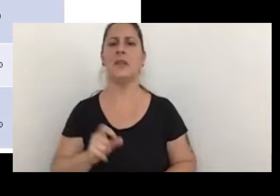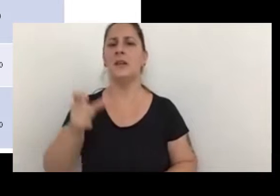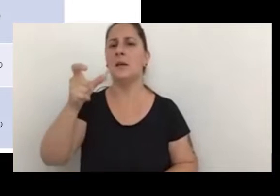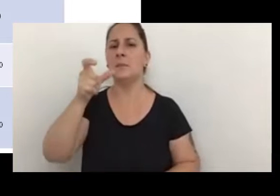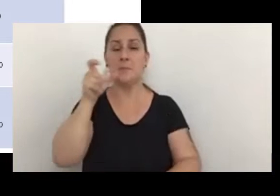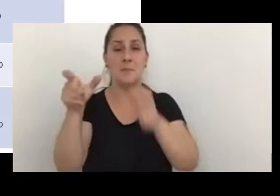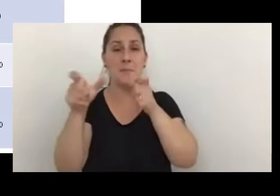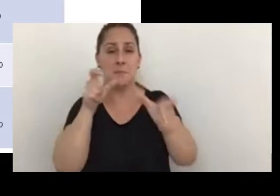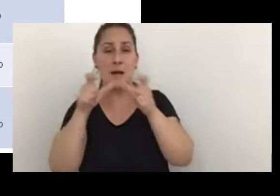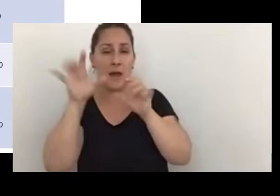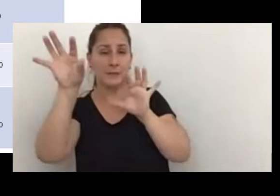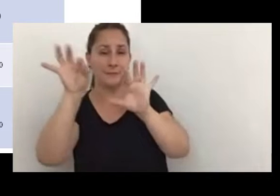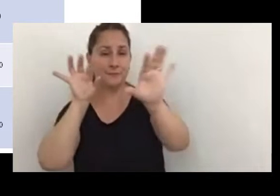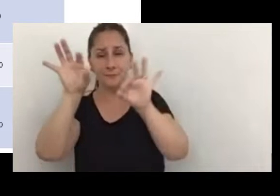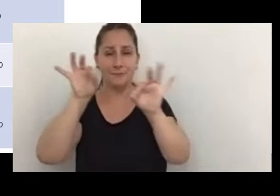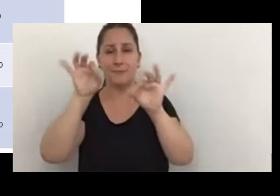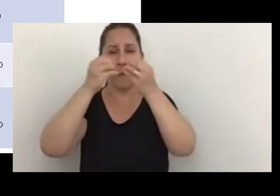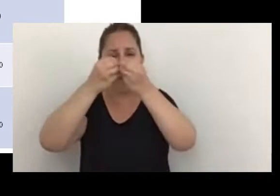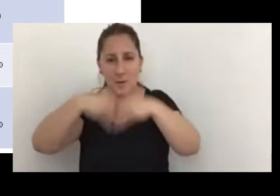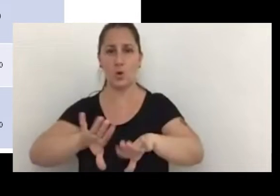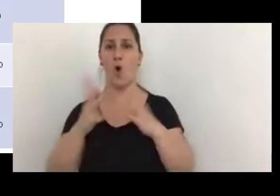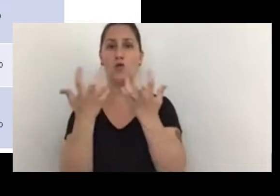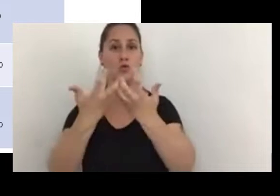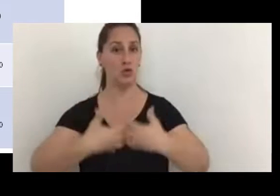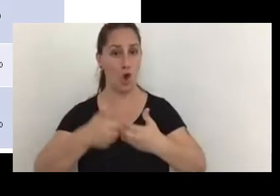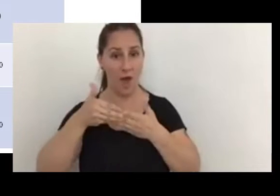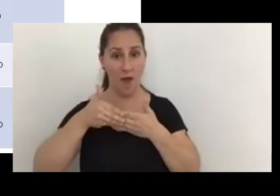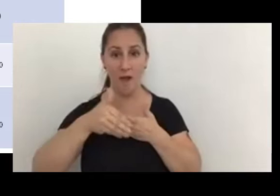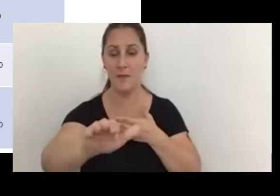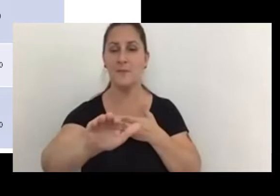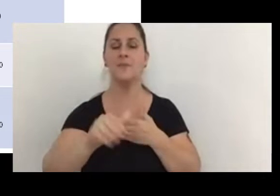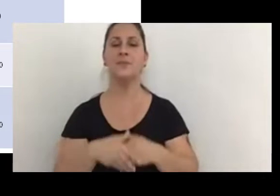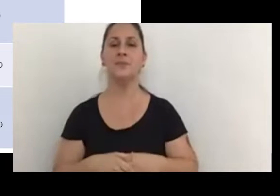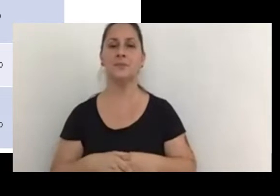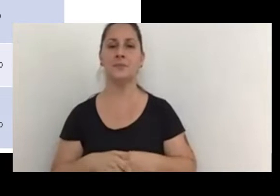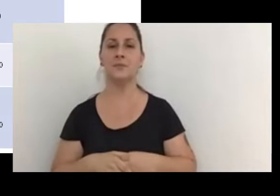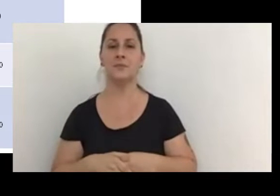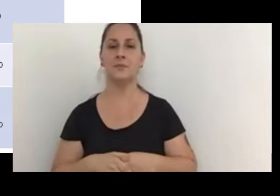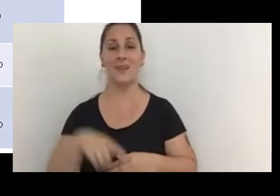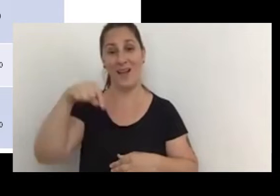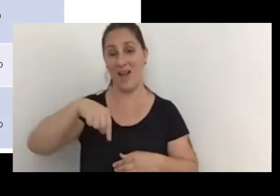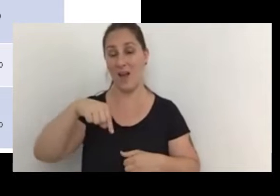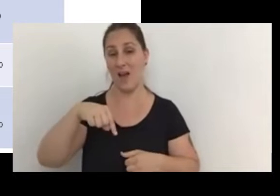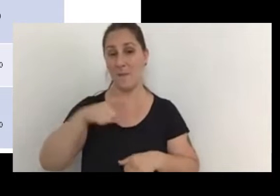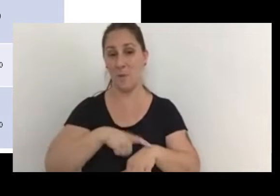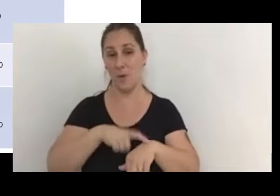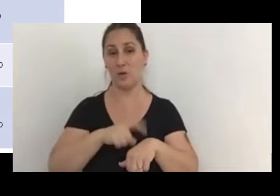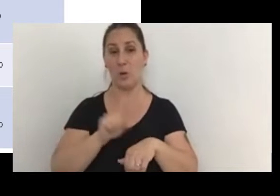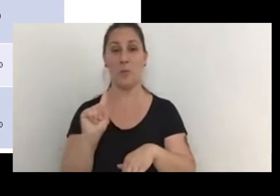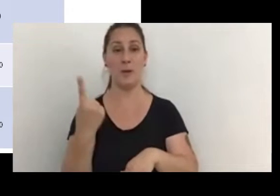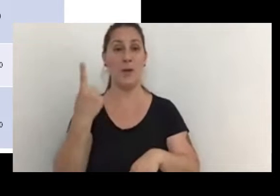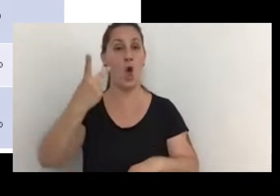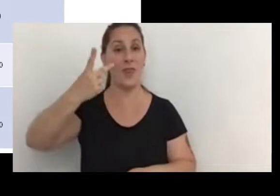generando desde su entrada en vigencia, ¿sí? Lo cual en esta oportunidad, a partir del 1 de